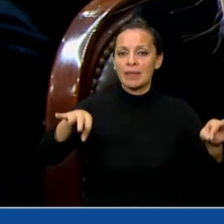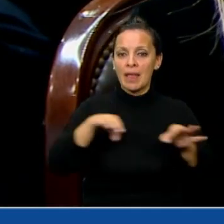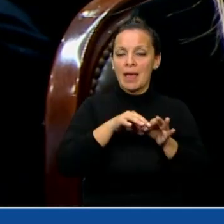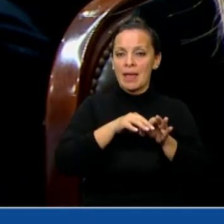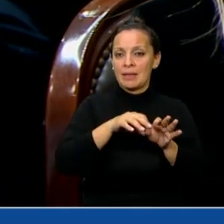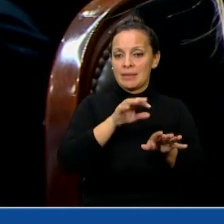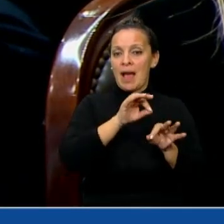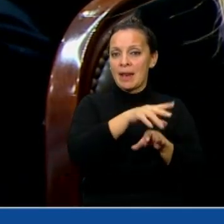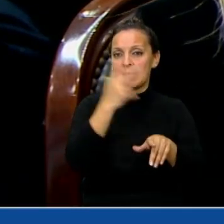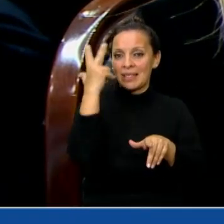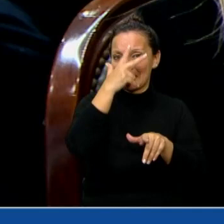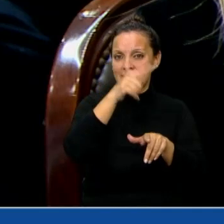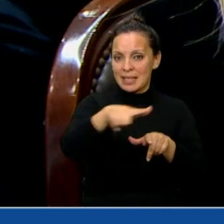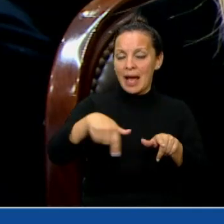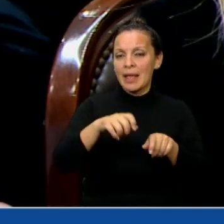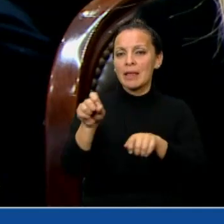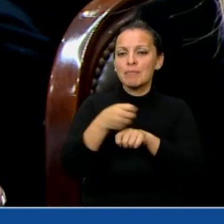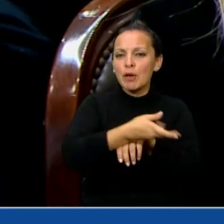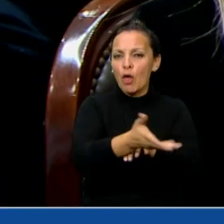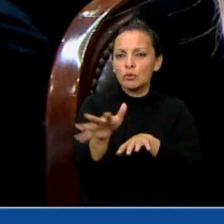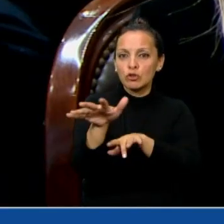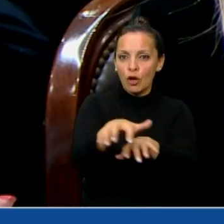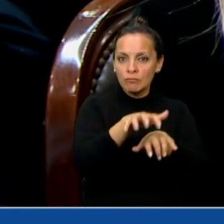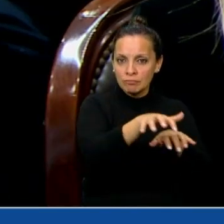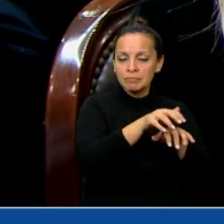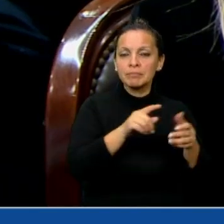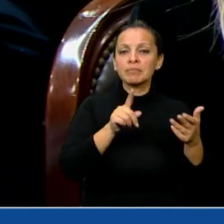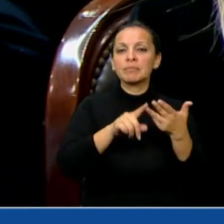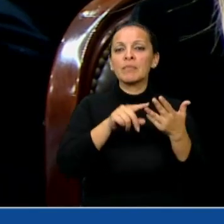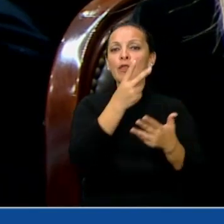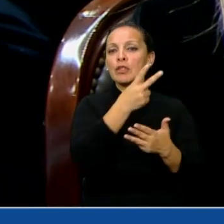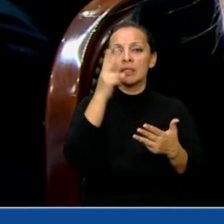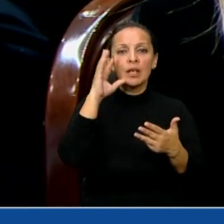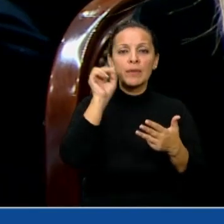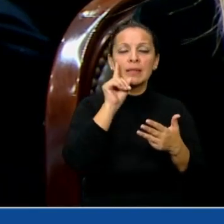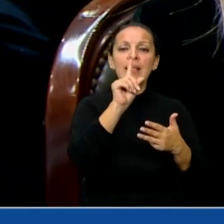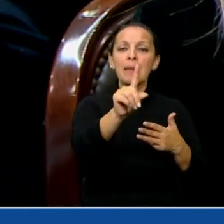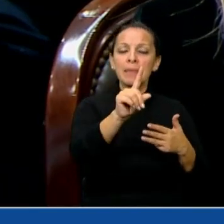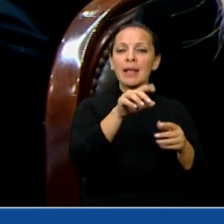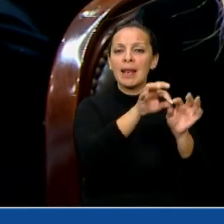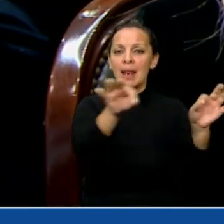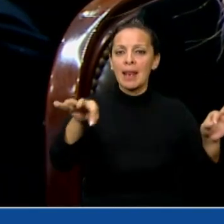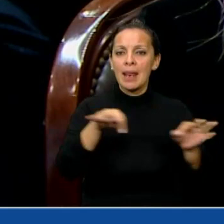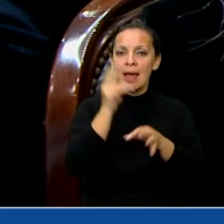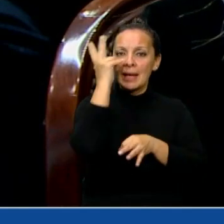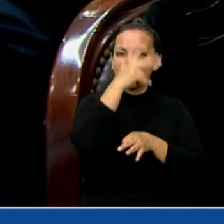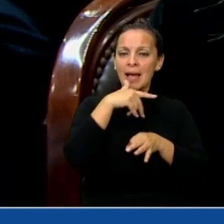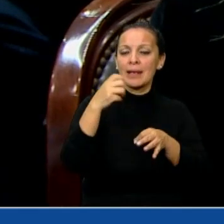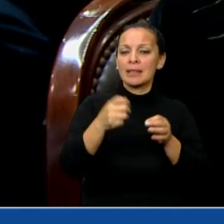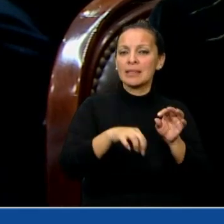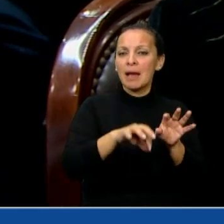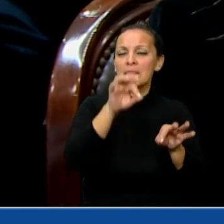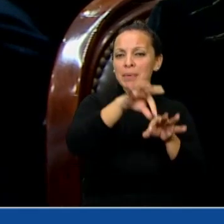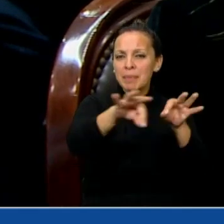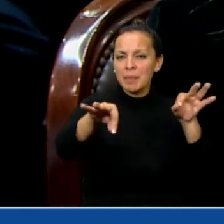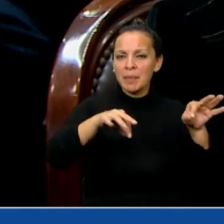orgánica ganadera, más de 290.000 hectáreas de producción vegetal que se